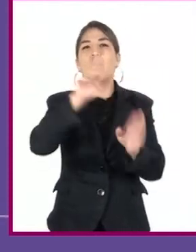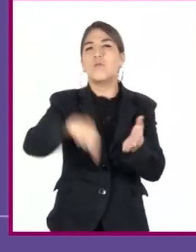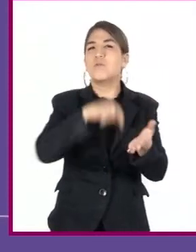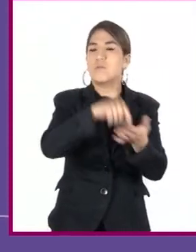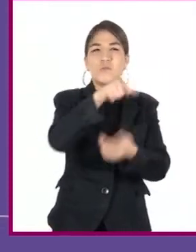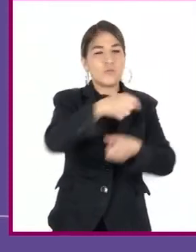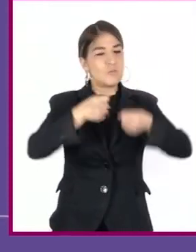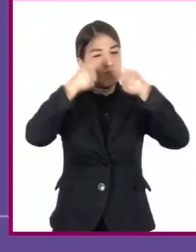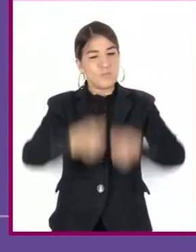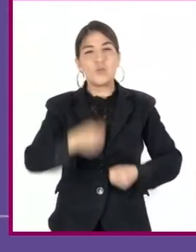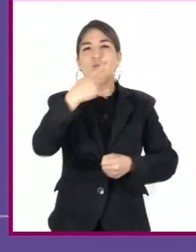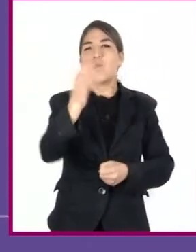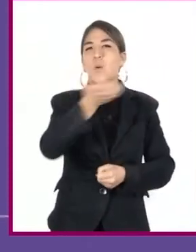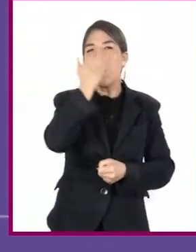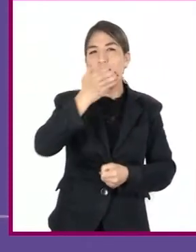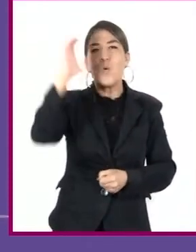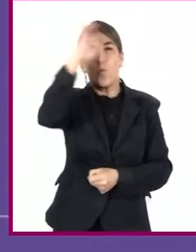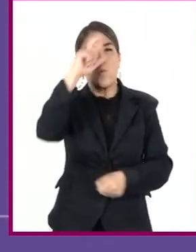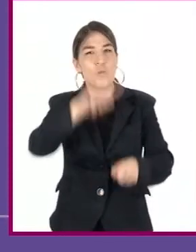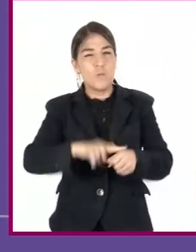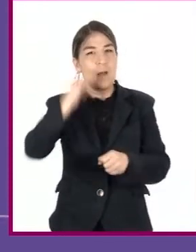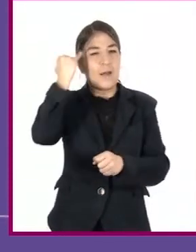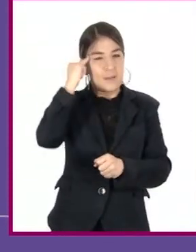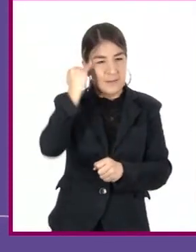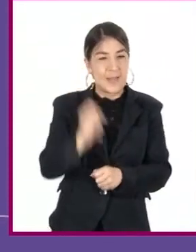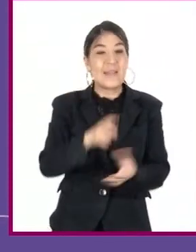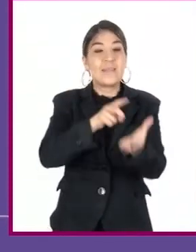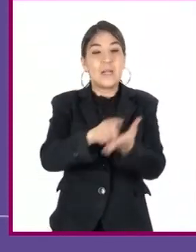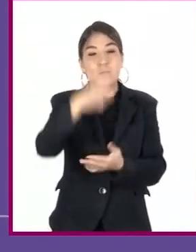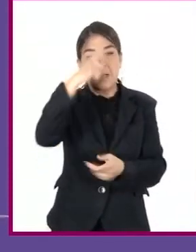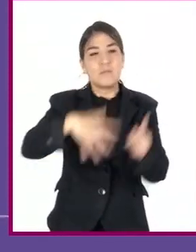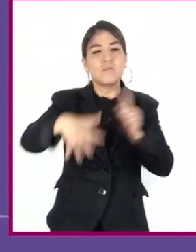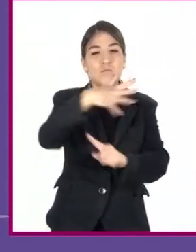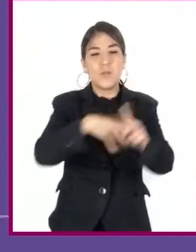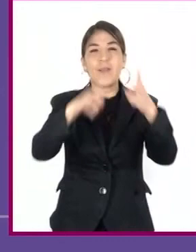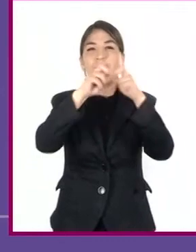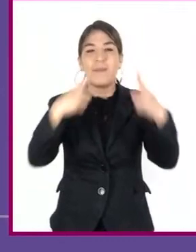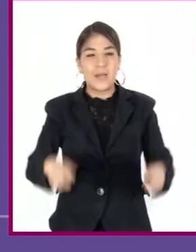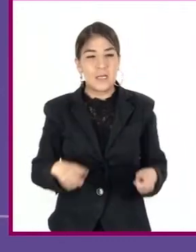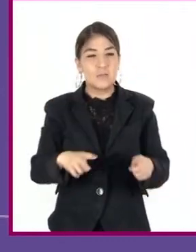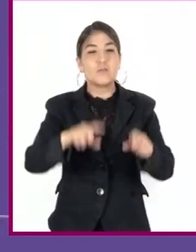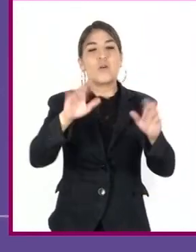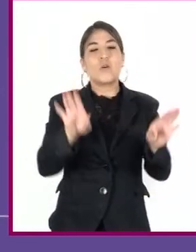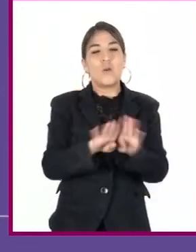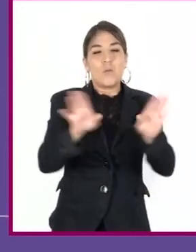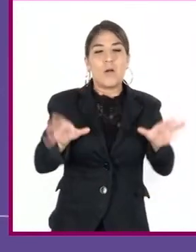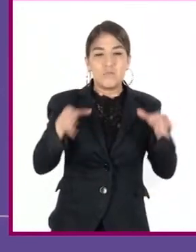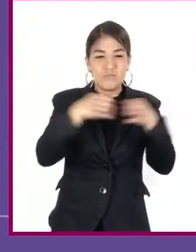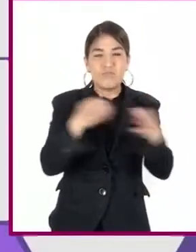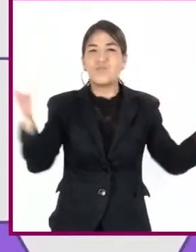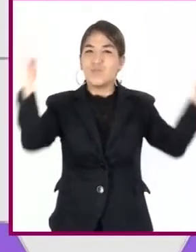cultura. Derecho colectivo al desarrollo, a un ambiente sano y a la paz.